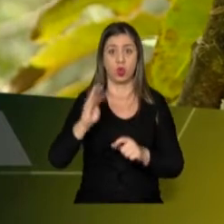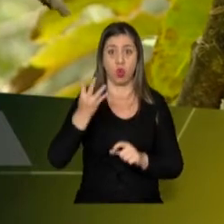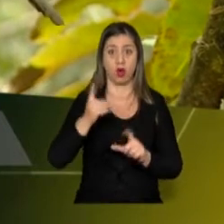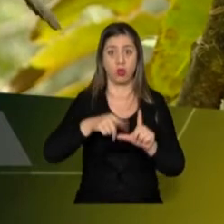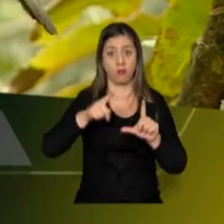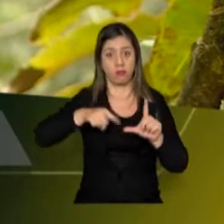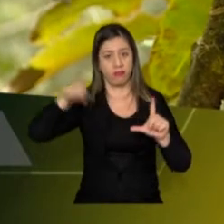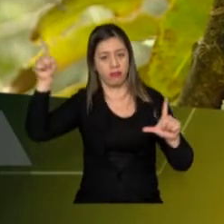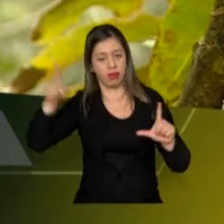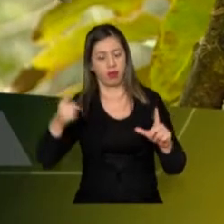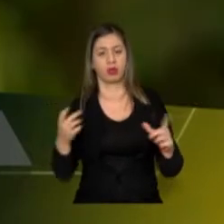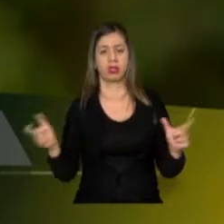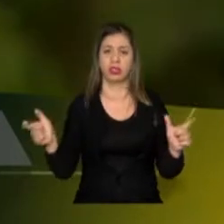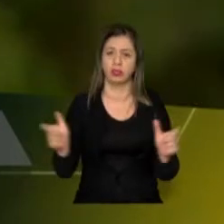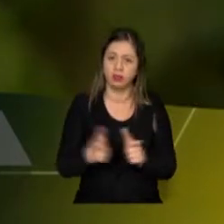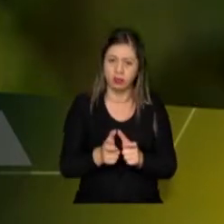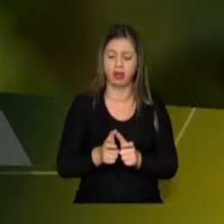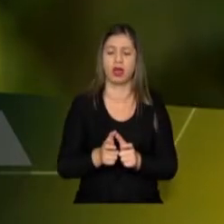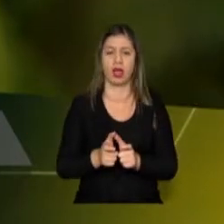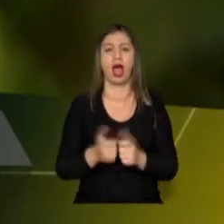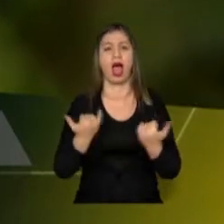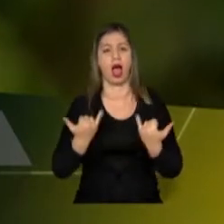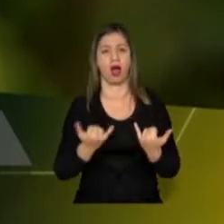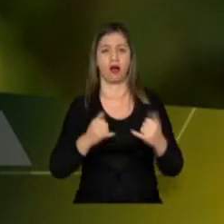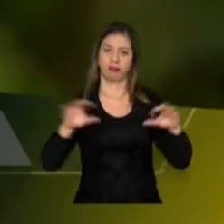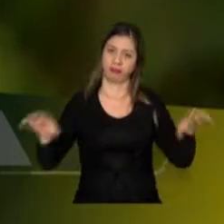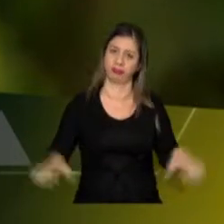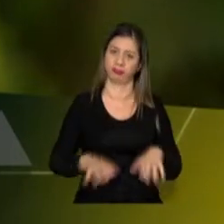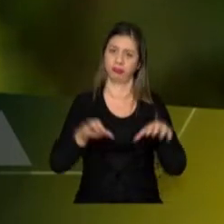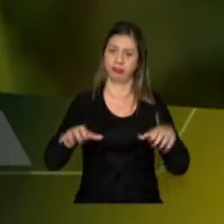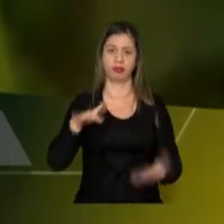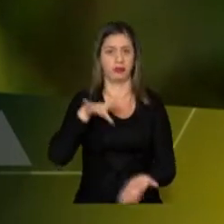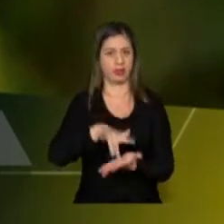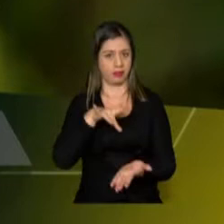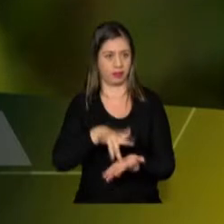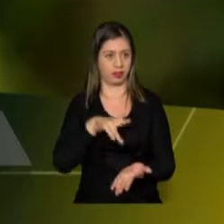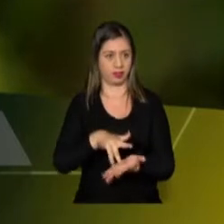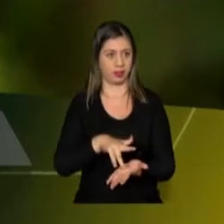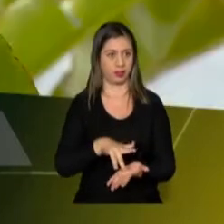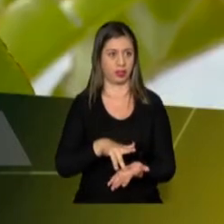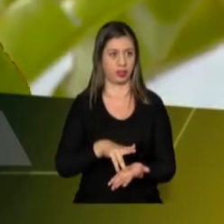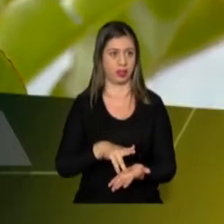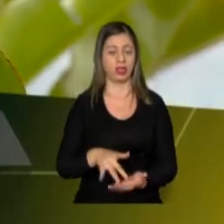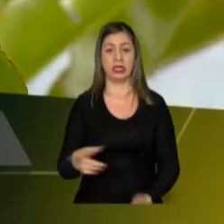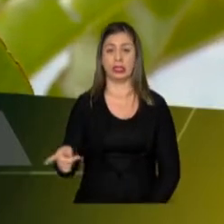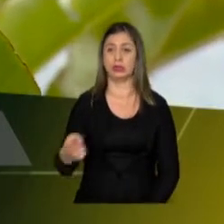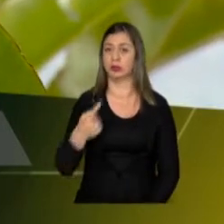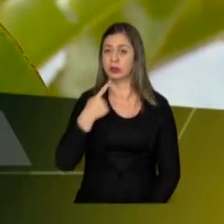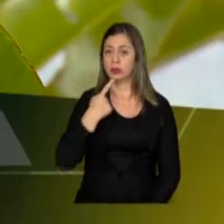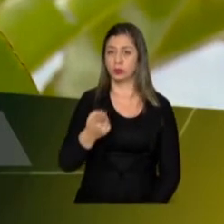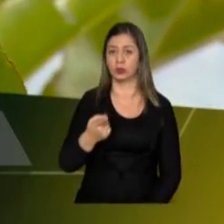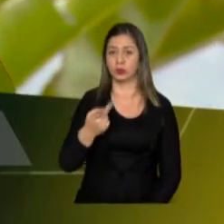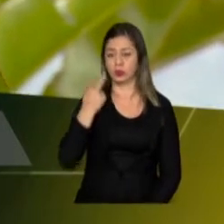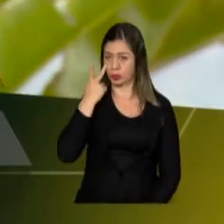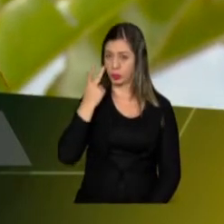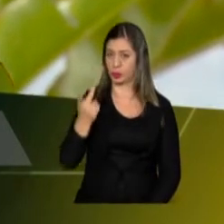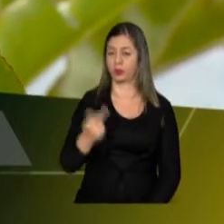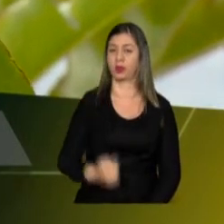seguramente nos va a permitir hacer actividades pues presenciales. No puedo dejar ir porque usted alcanzó a ver ahora